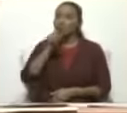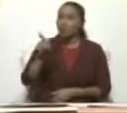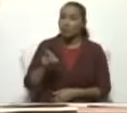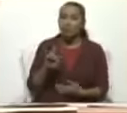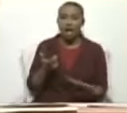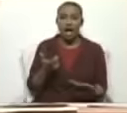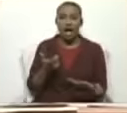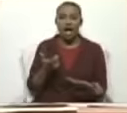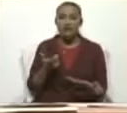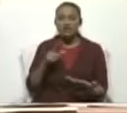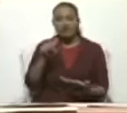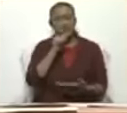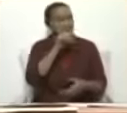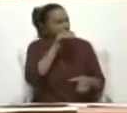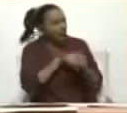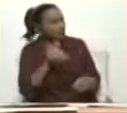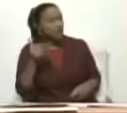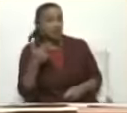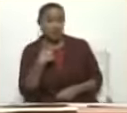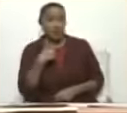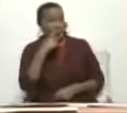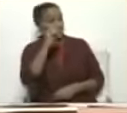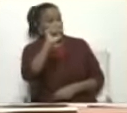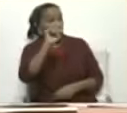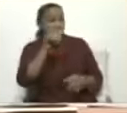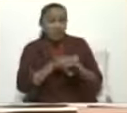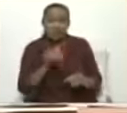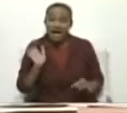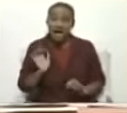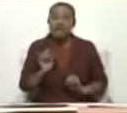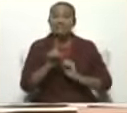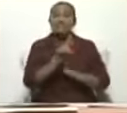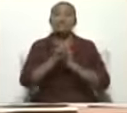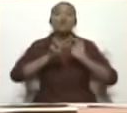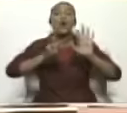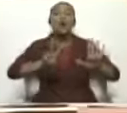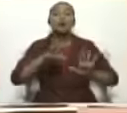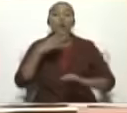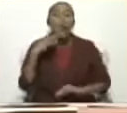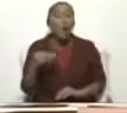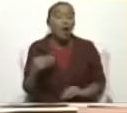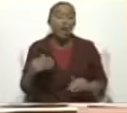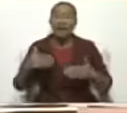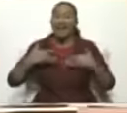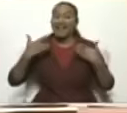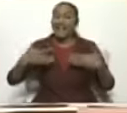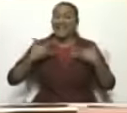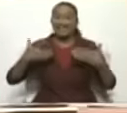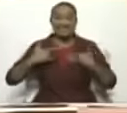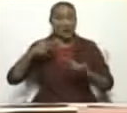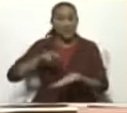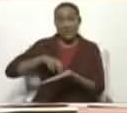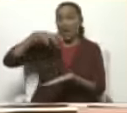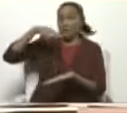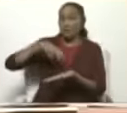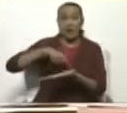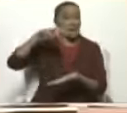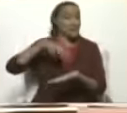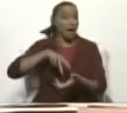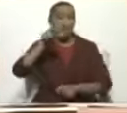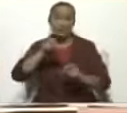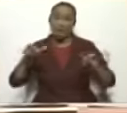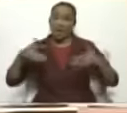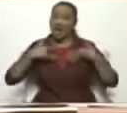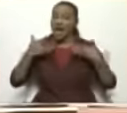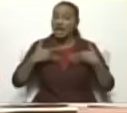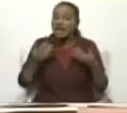Nicolás. 18 años, nuevo votante. La alegría, un entusiasmo extraordinario, por eso la expectativa está